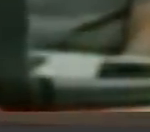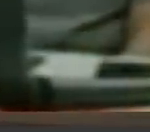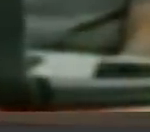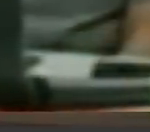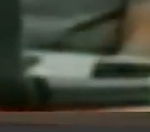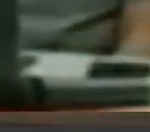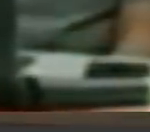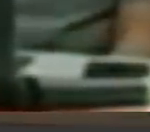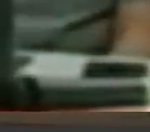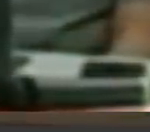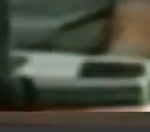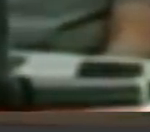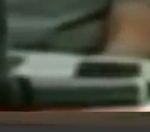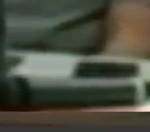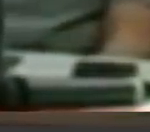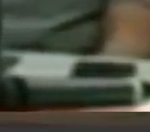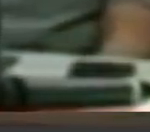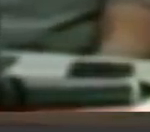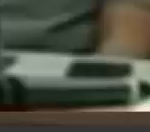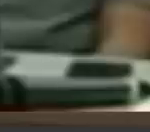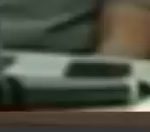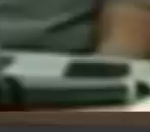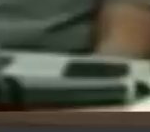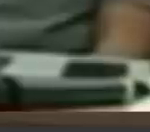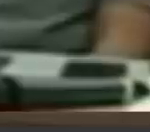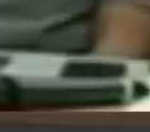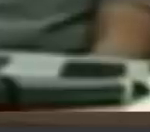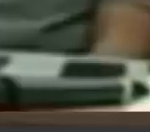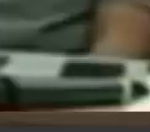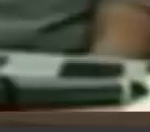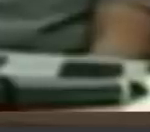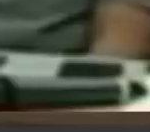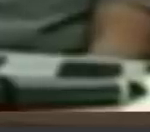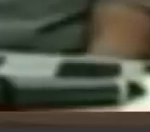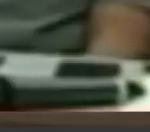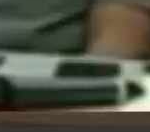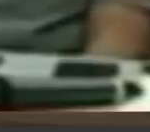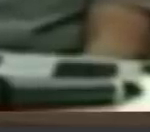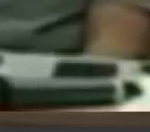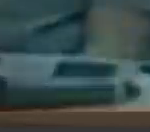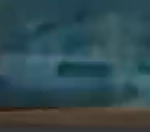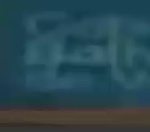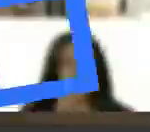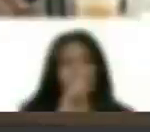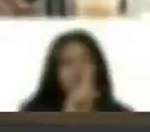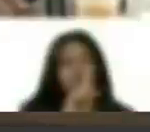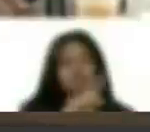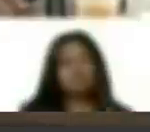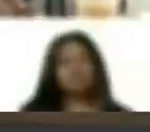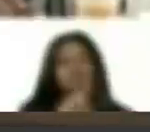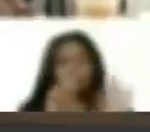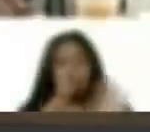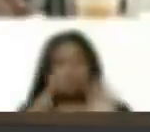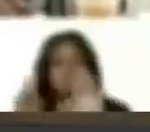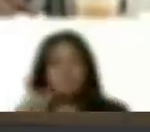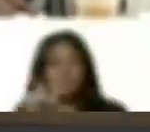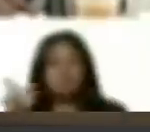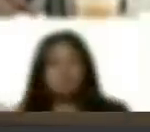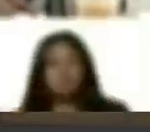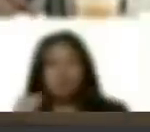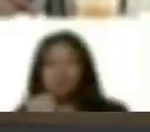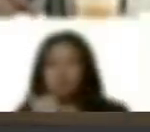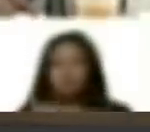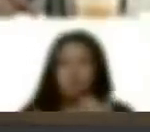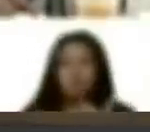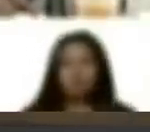la funcionaria. ¿Qué opinan de esta noticia? Nuevamente los invito a dejar un comentario en este video y un me gusta para apoyar este canal.